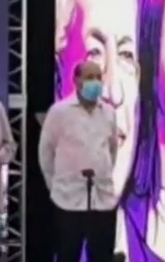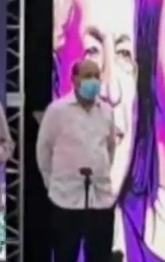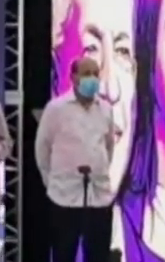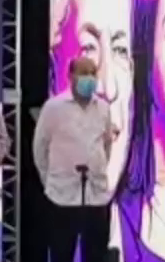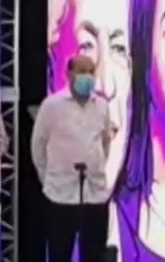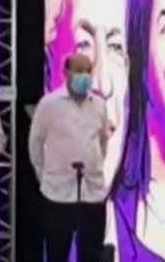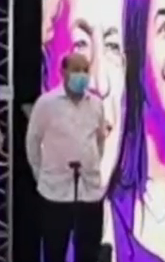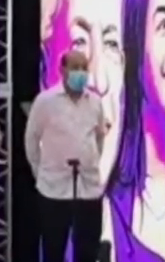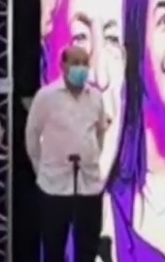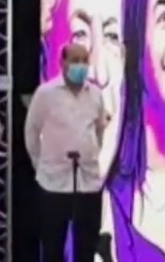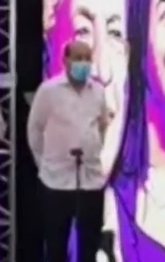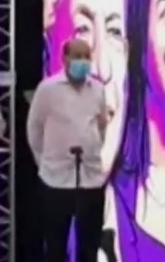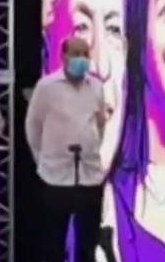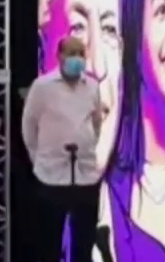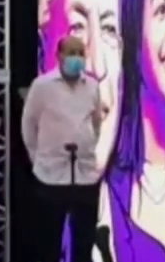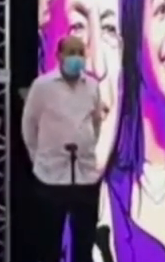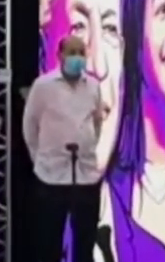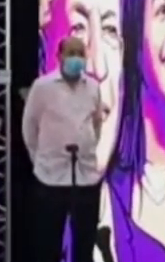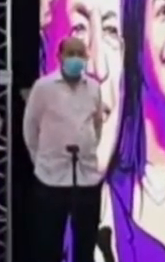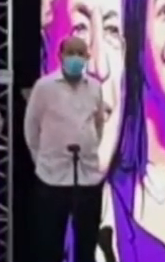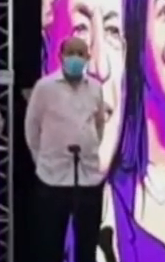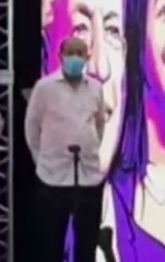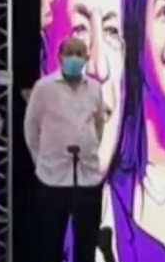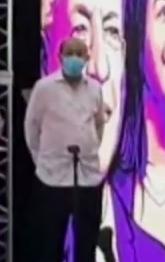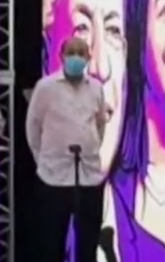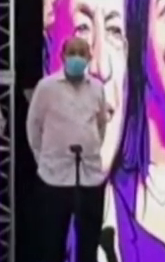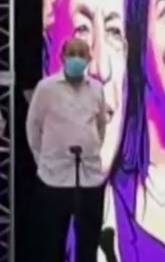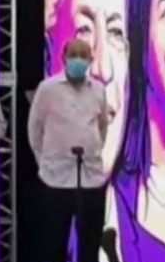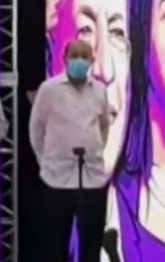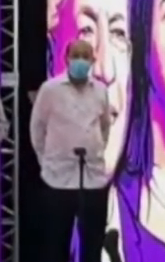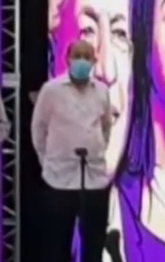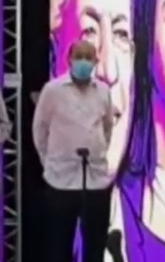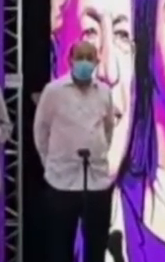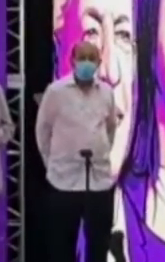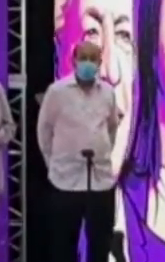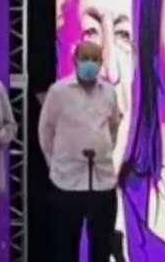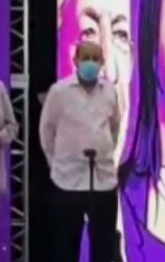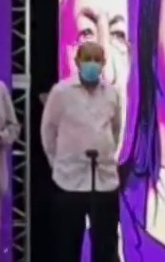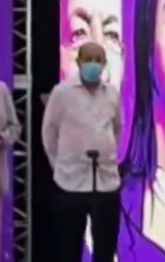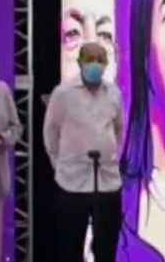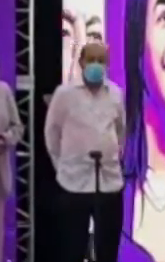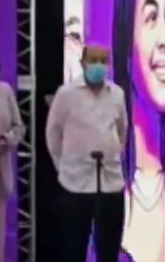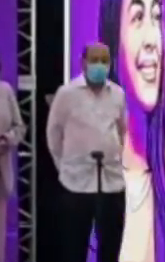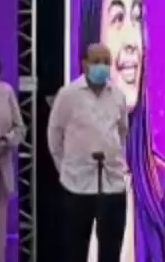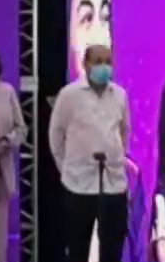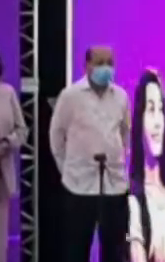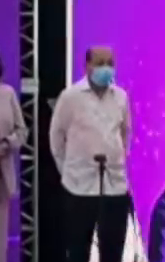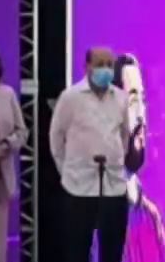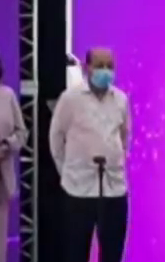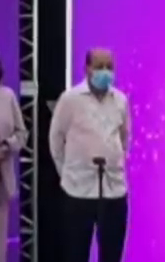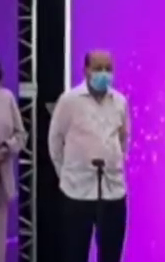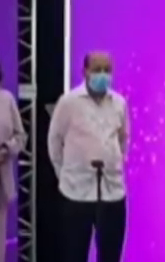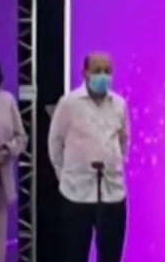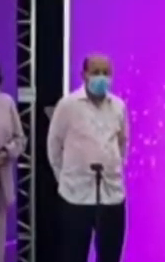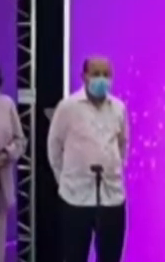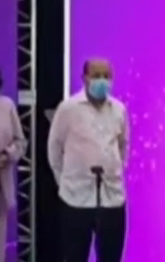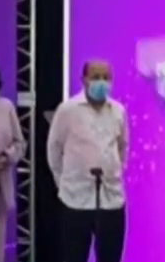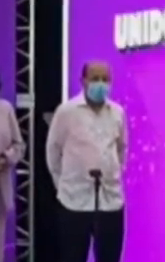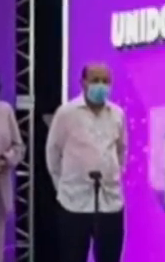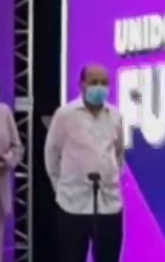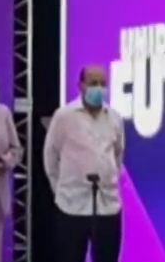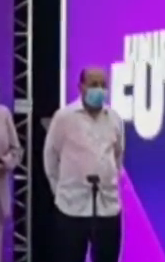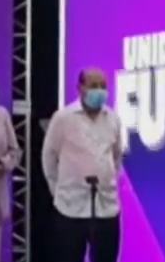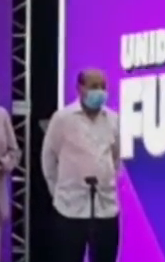muchas promesas y pocos hechos aunque reconoció que un año es muy poco tiempo para cumplir con los objetivos que se plantea un